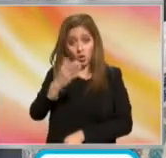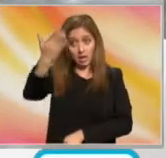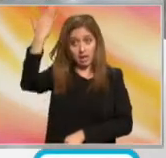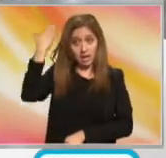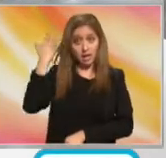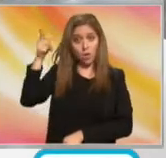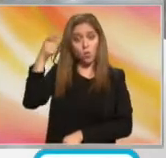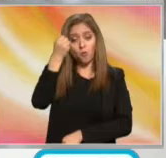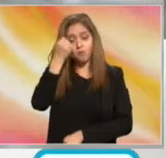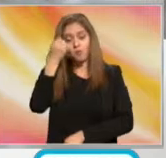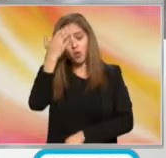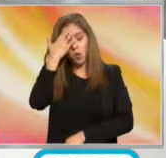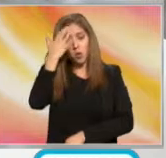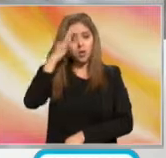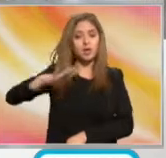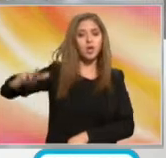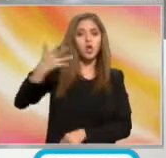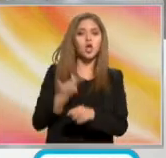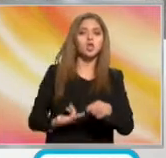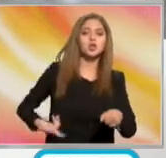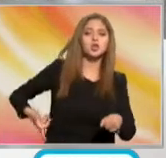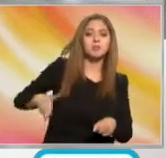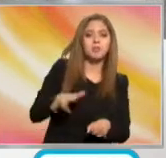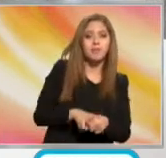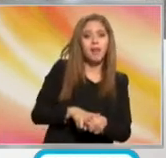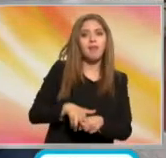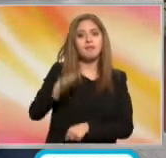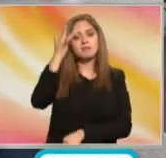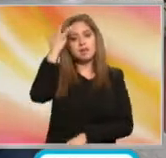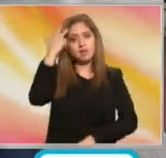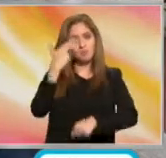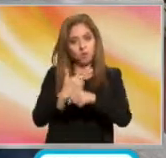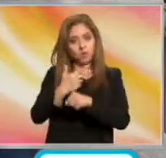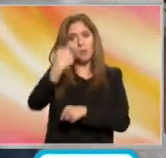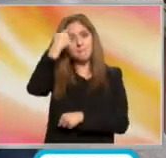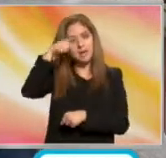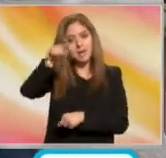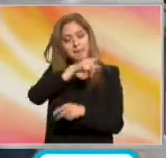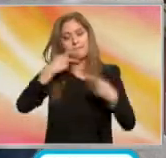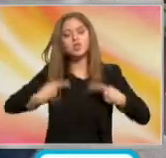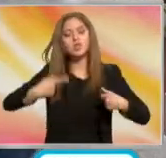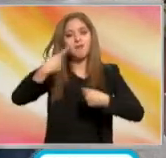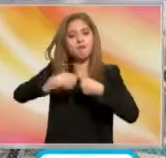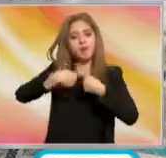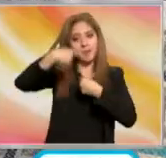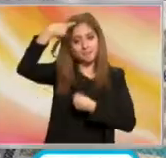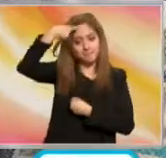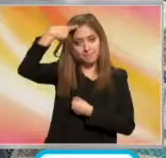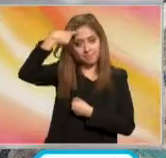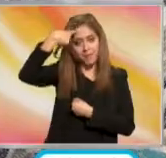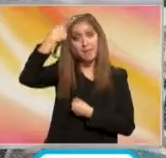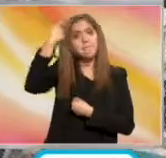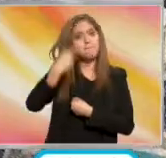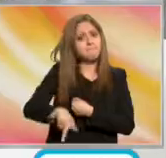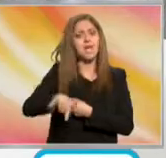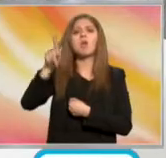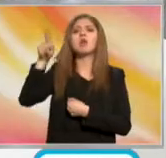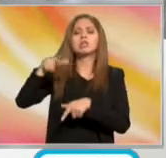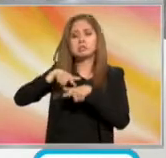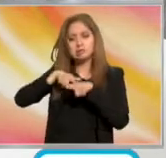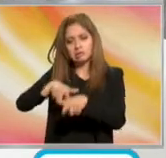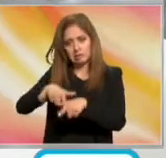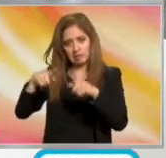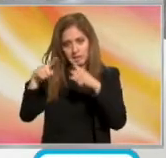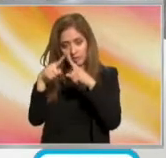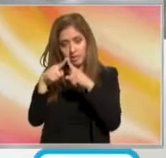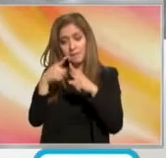San Hipólito, Sí. que era el hospital para dementes. Ya. Entonces estaba asociado a esto, pero seguía siendo la parroquia. Y desde